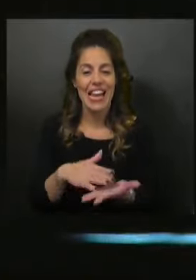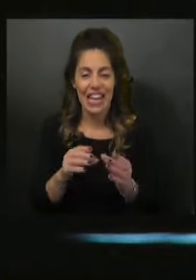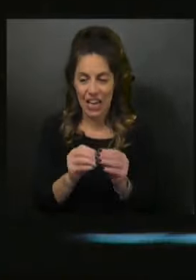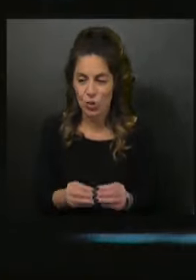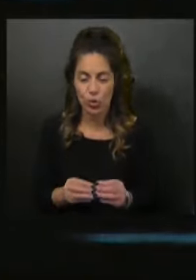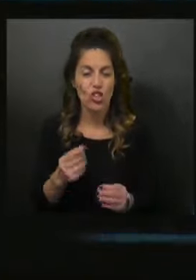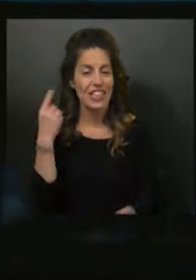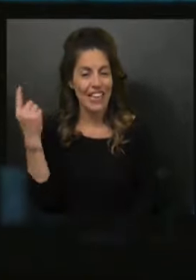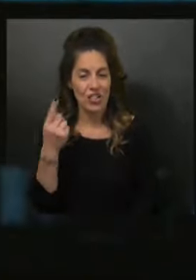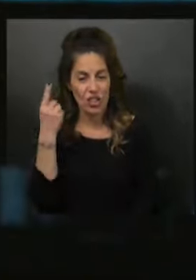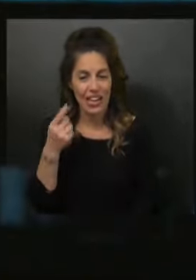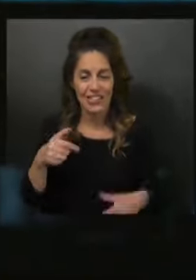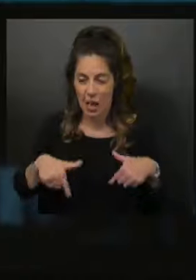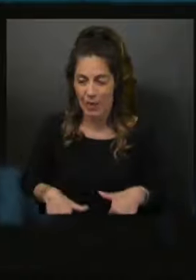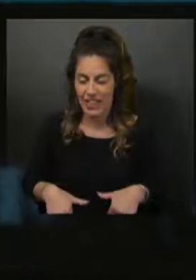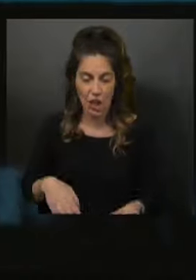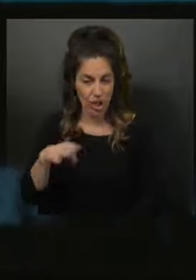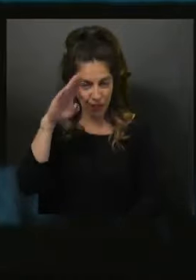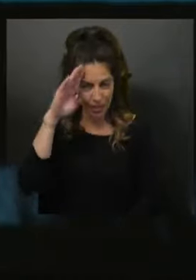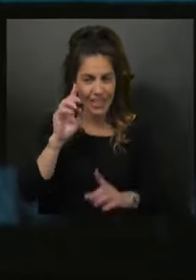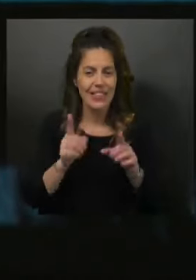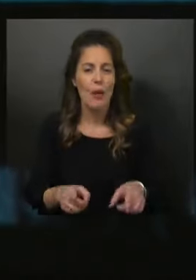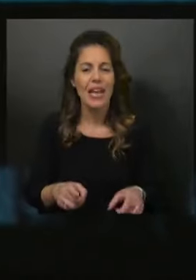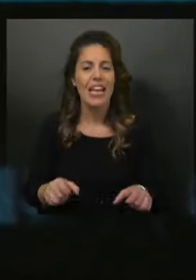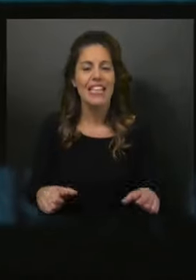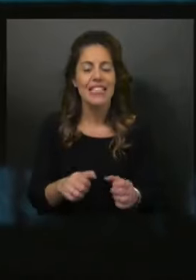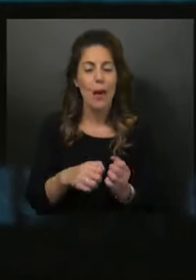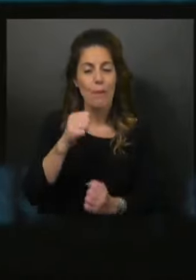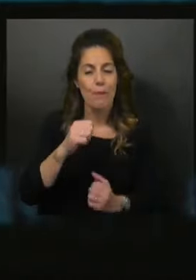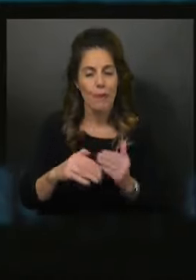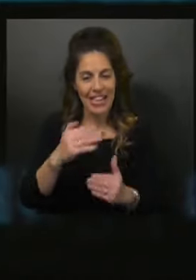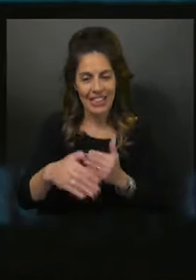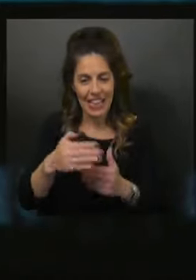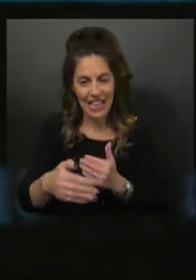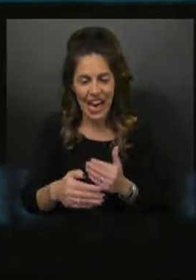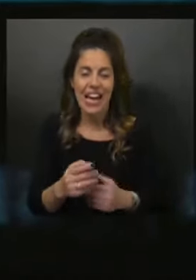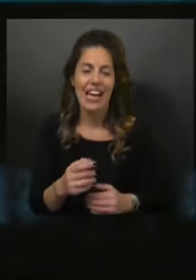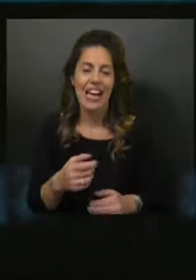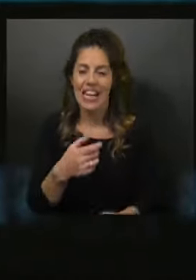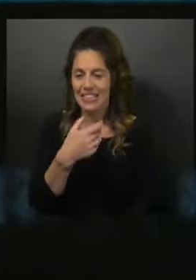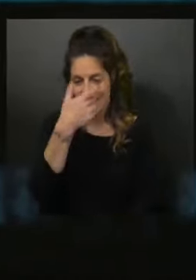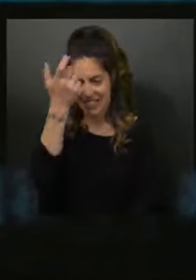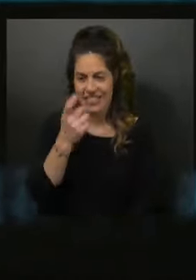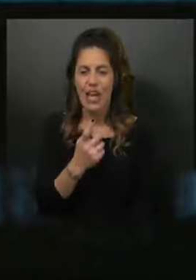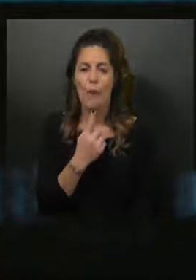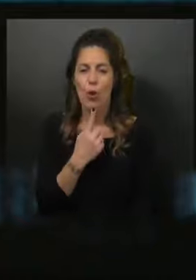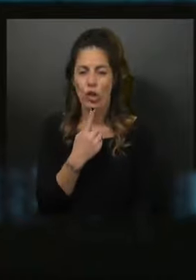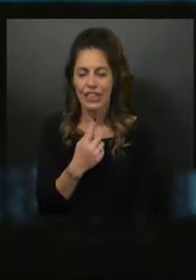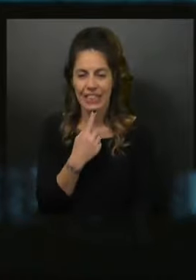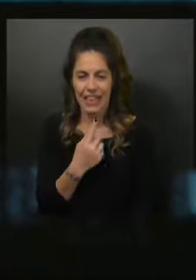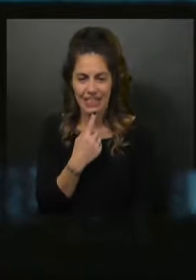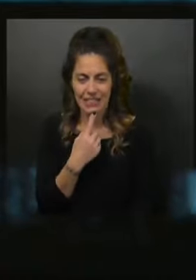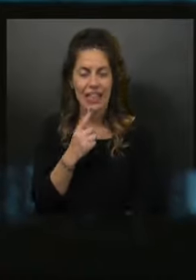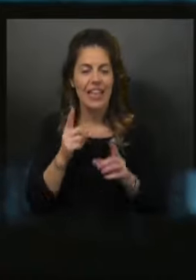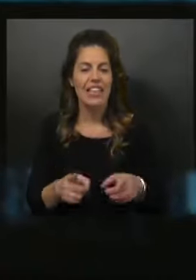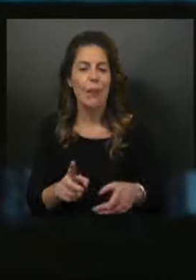de defensa y después eh hice la maestría también en ciencia política y me especialicé o sea mi tesis fue en el área de defensa nacional